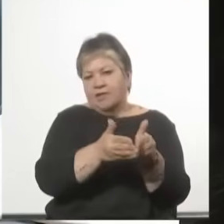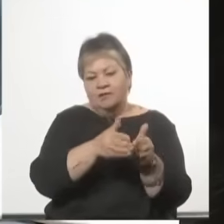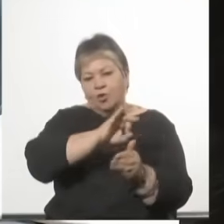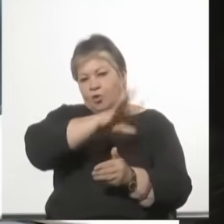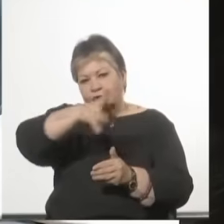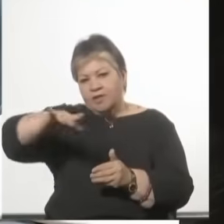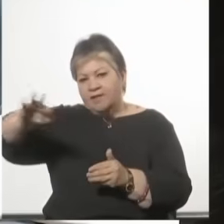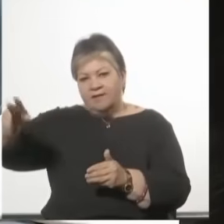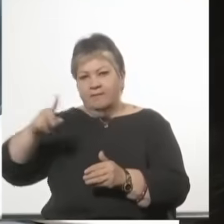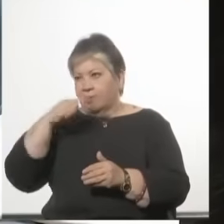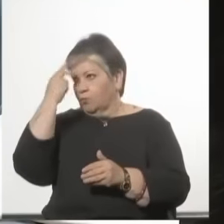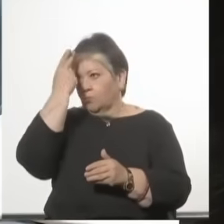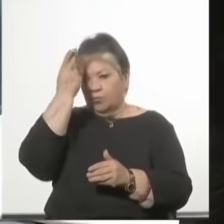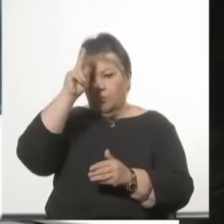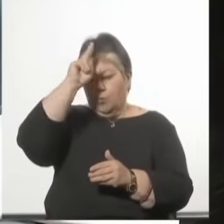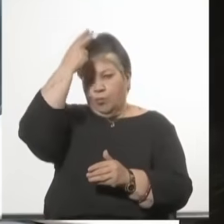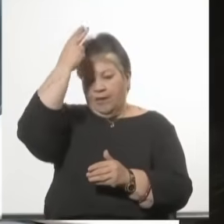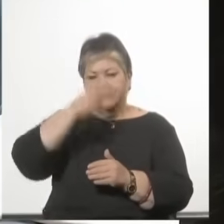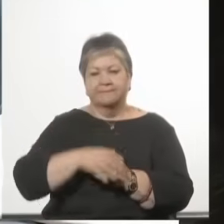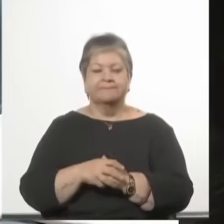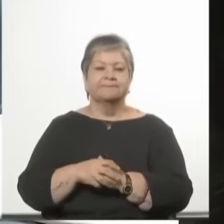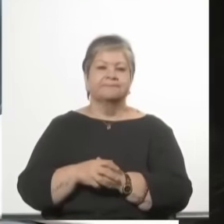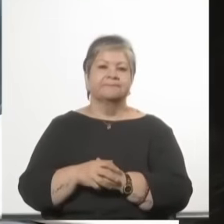nuestro país.